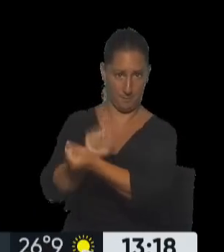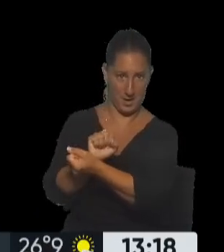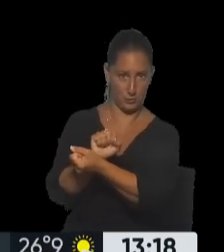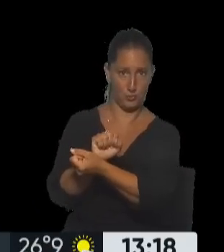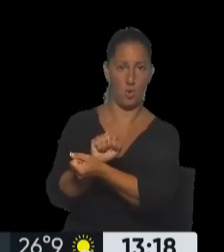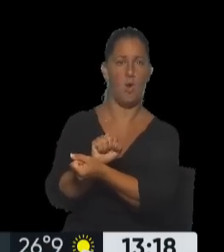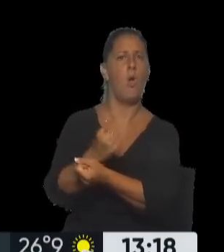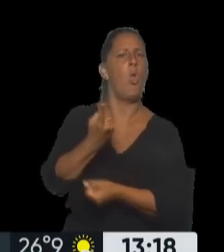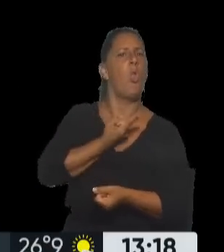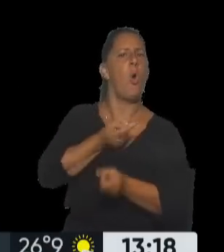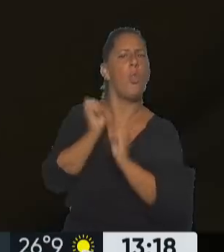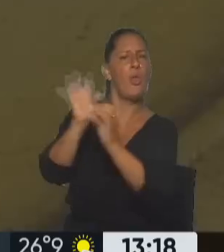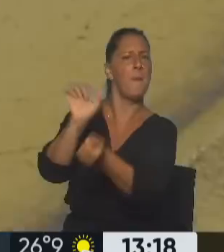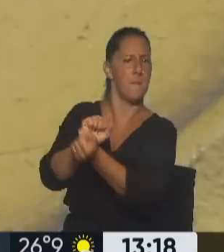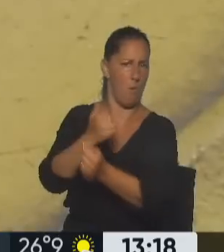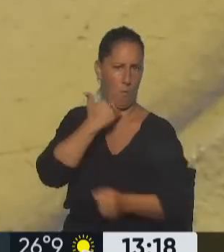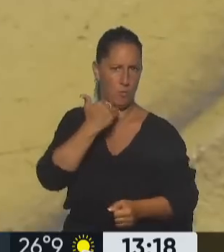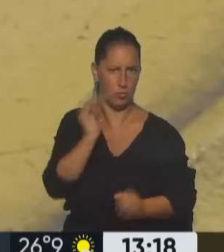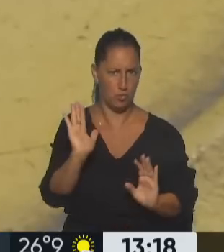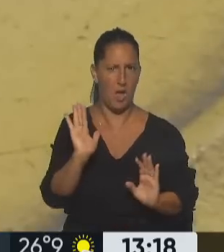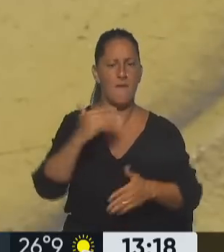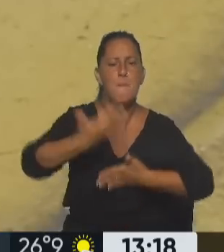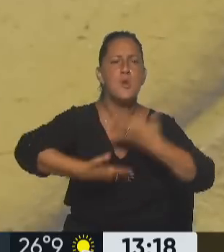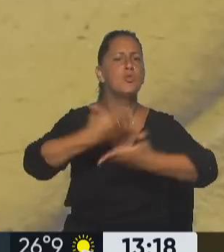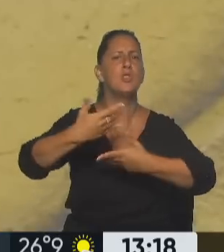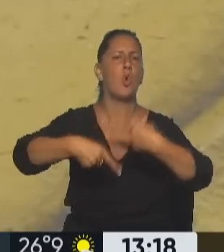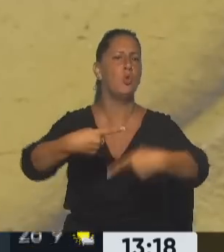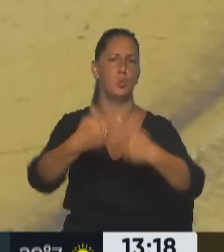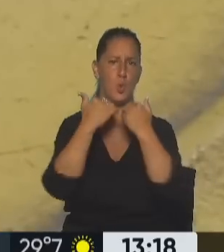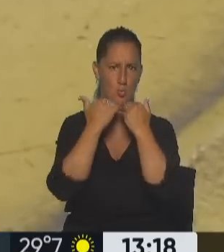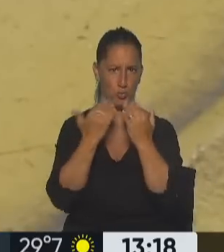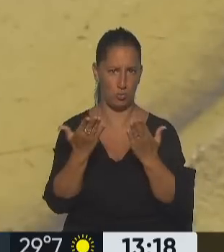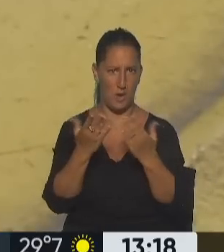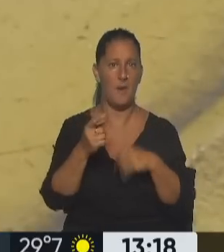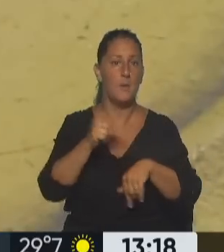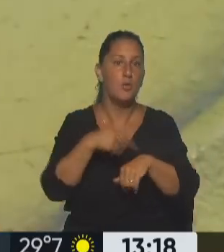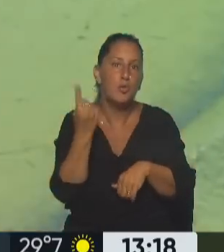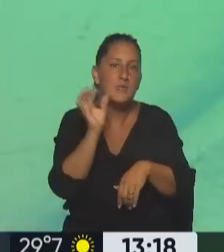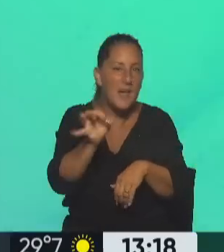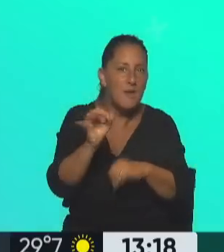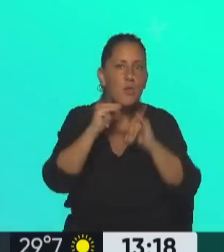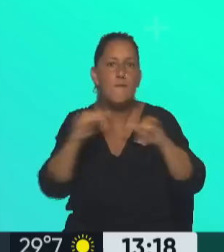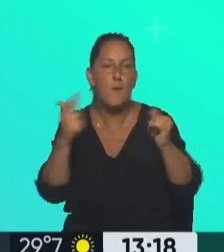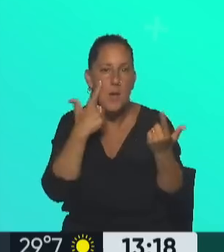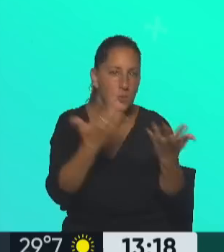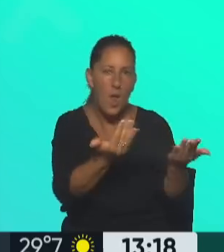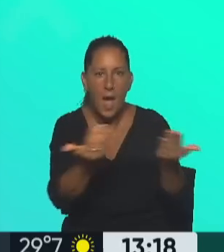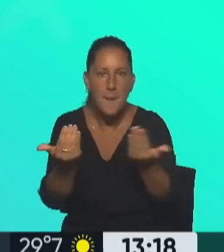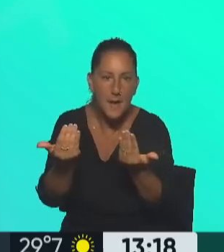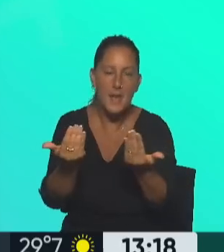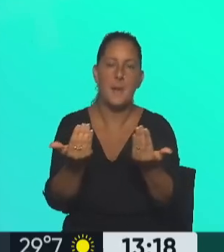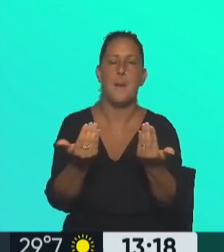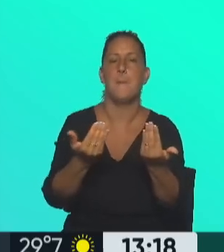a dónde lo derivarán Y cómo sigue este proceso pero estamos trabajando en el minuto a minuto aquí desde retiro para poder definir